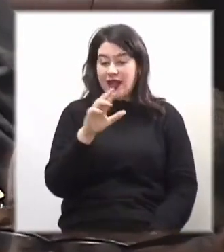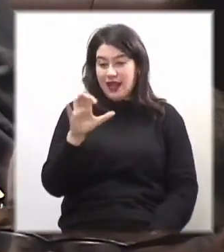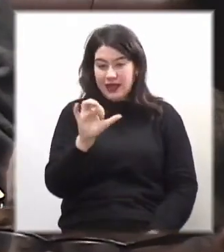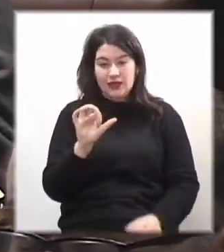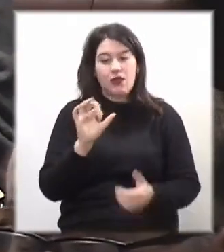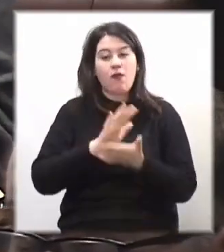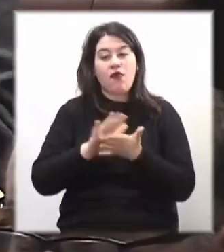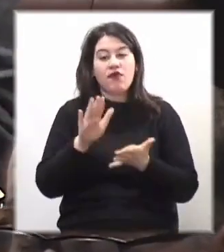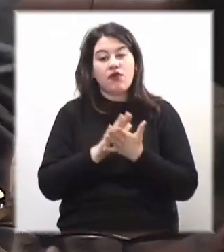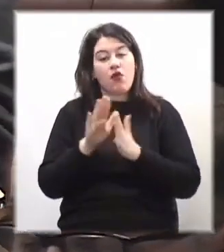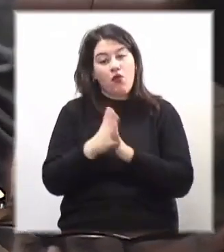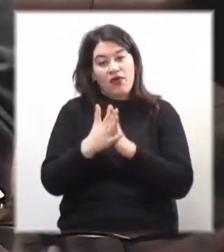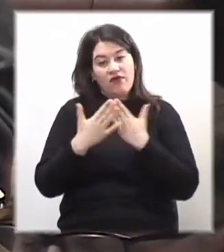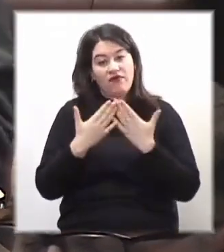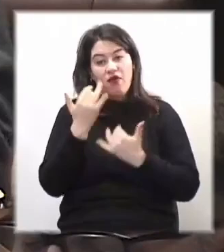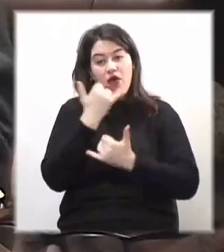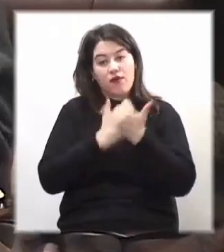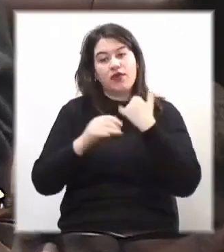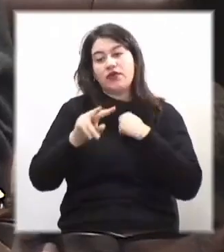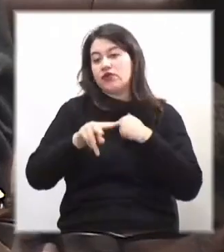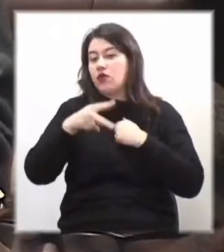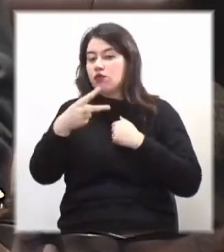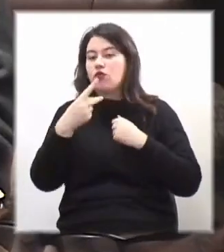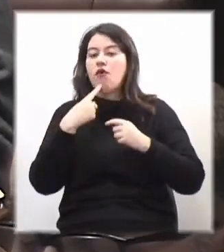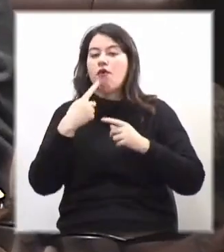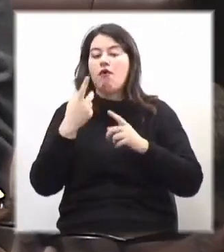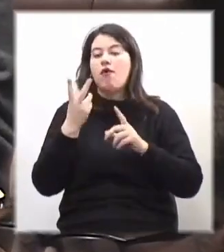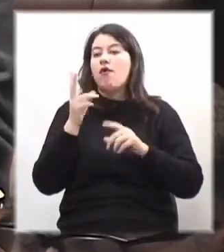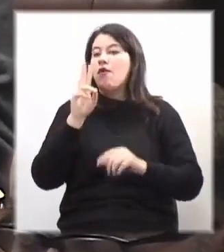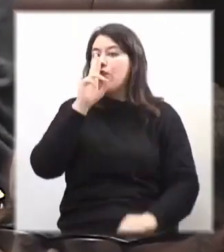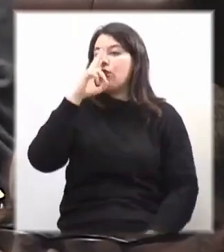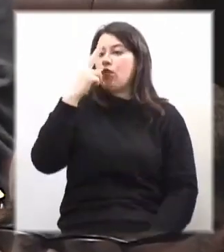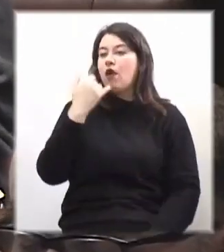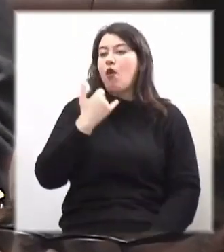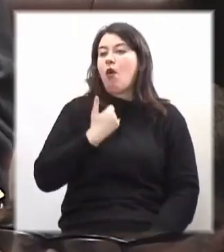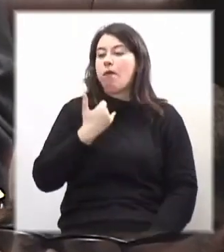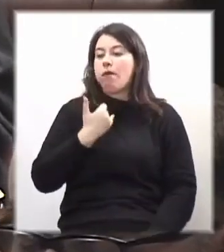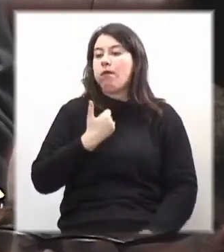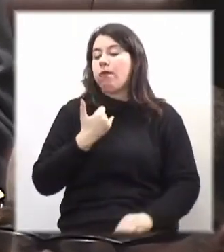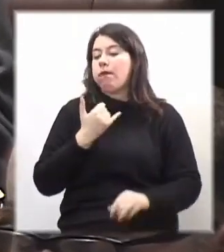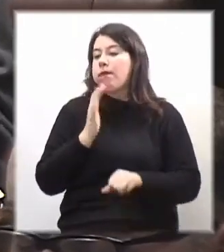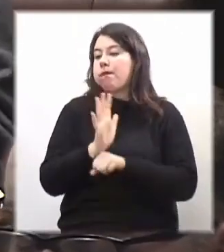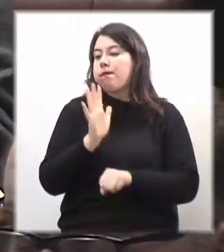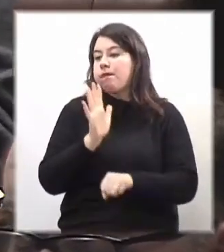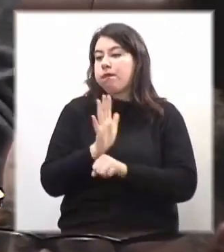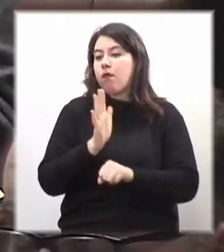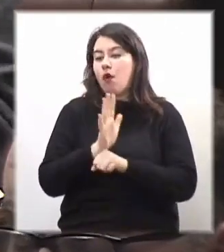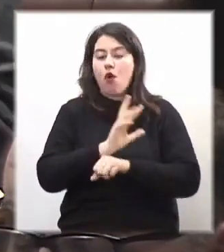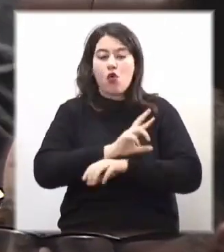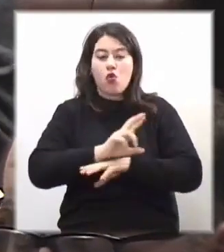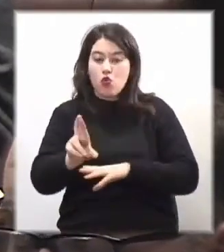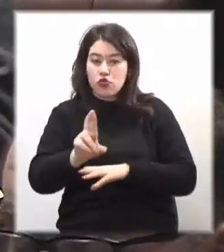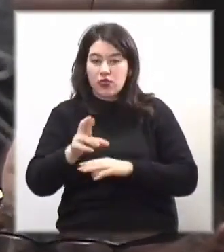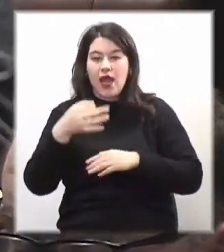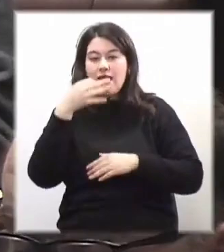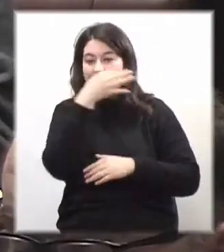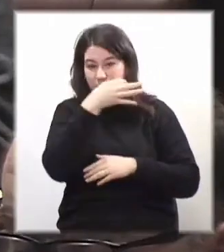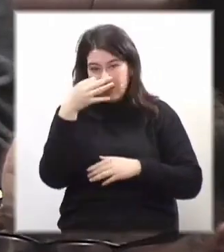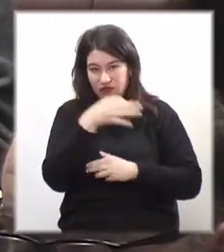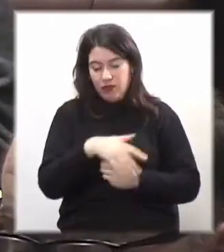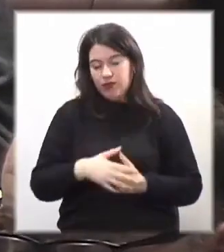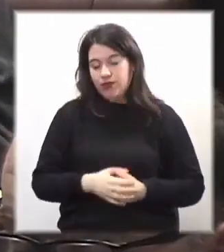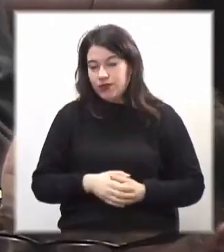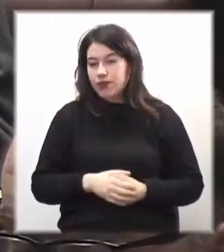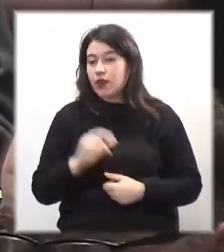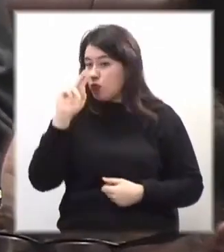un informe el segundo del Monitor de seguridad titulado Uruguay como ruta del narcotráfico así como lo escucha presidente Uruguay